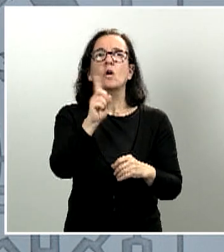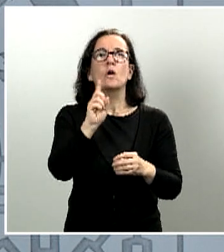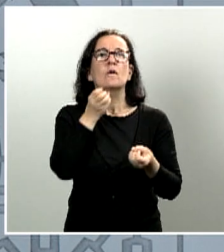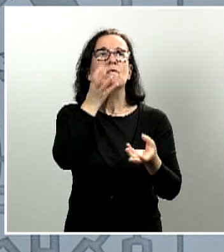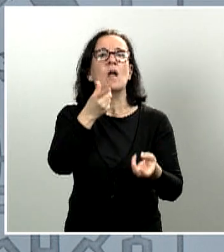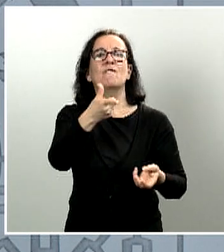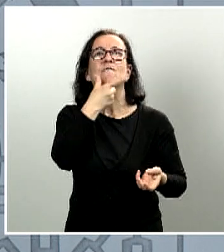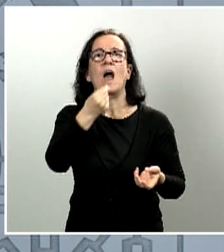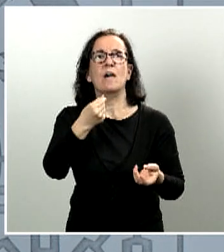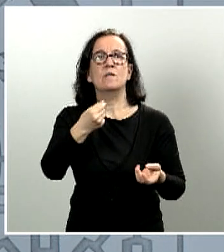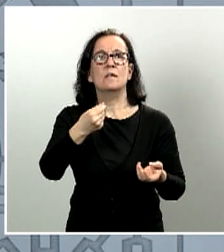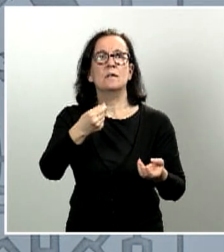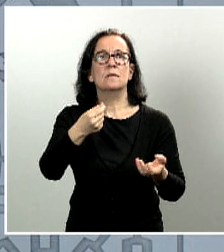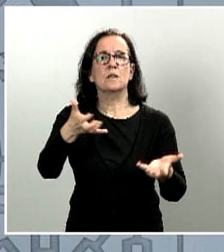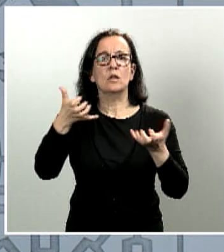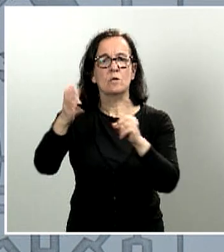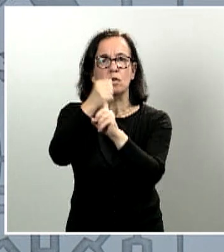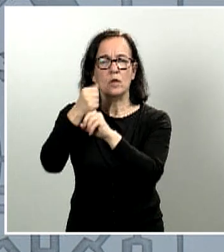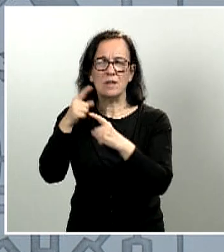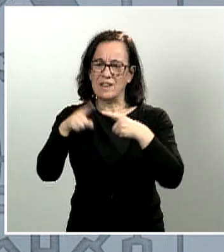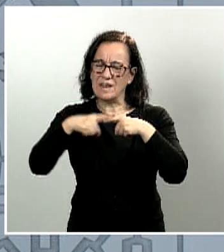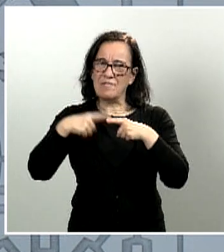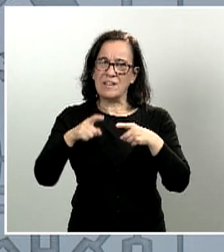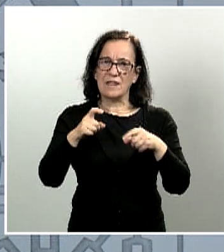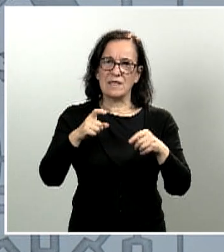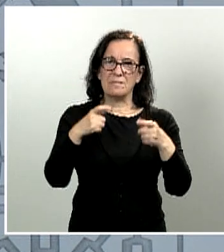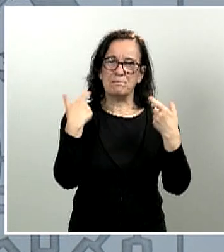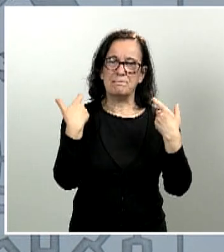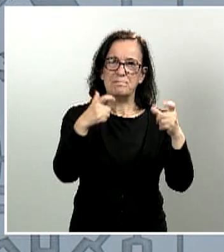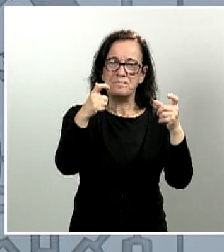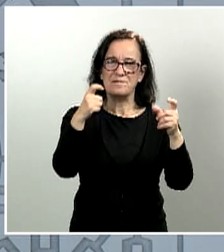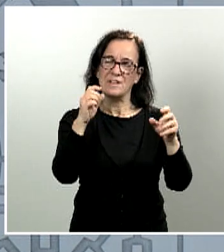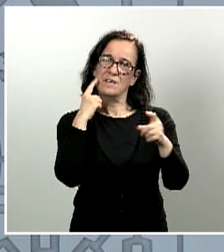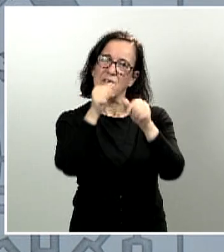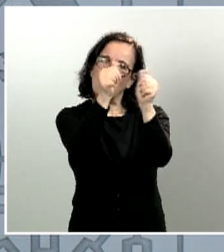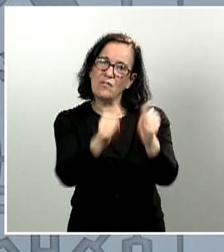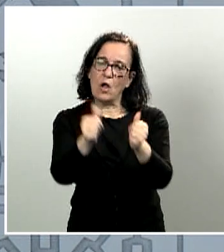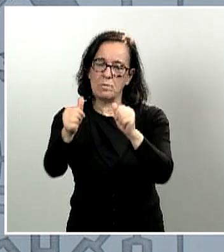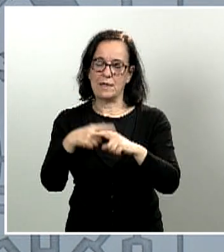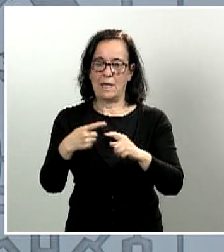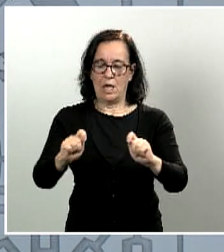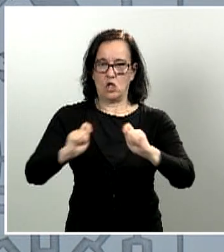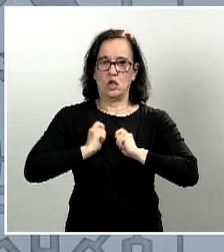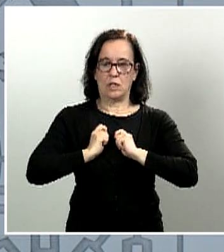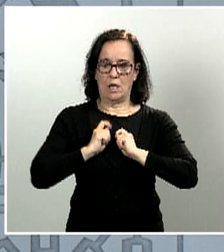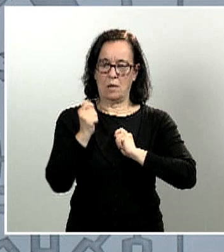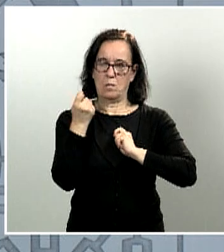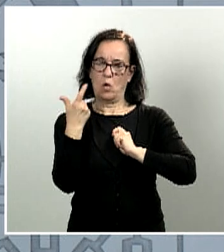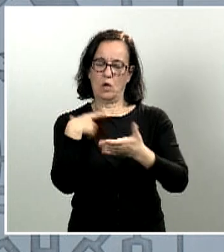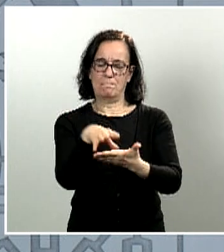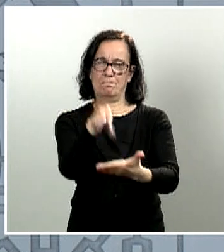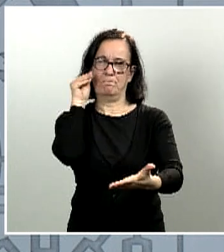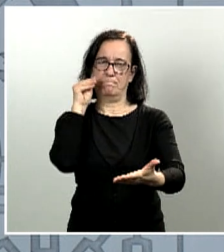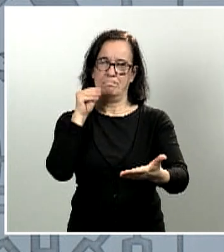obtener. Tenemos diferentes tipos de casuística que nos generan una interpretación